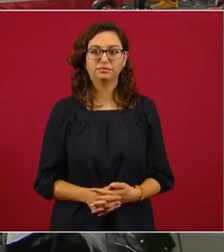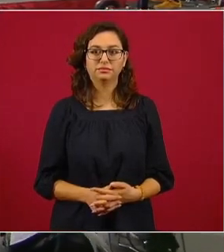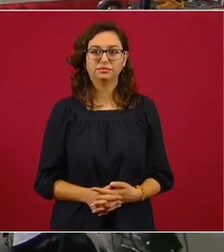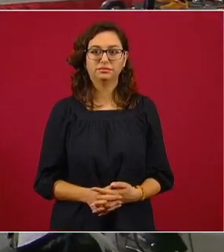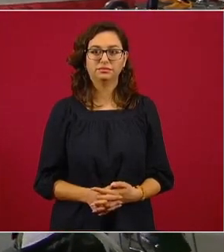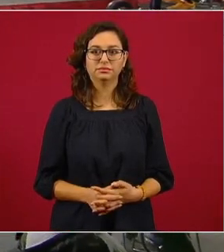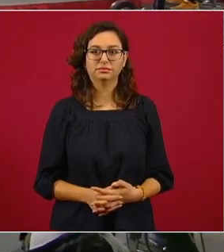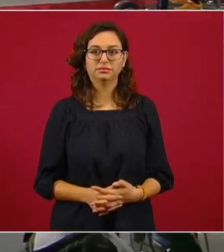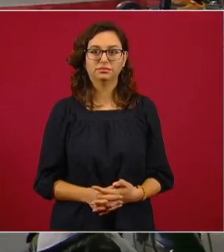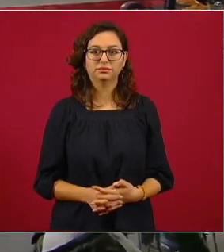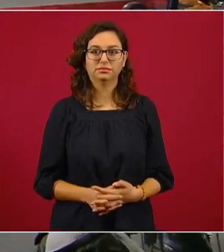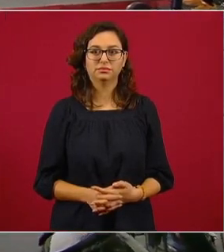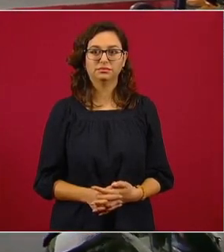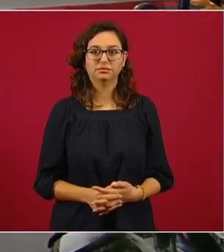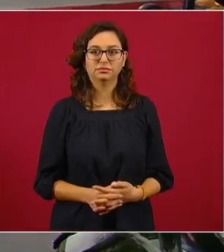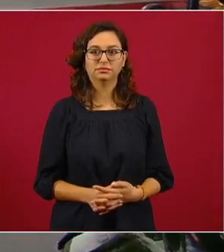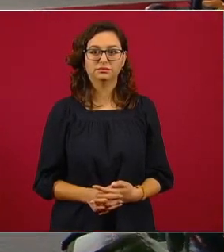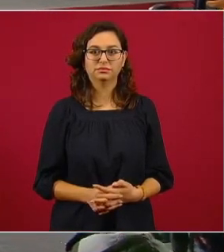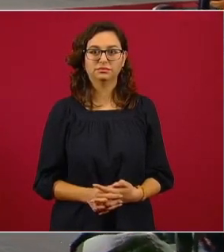No.